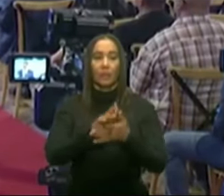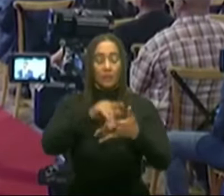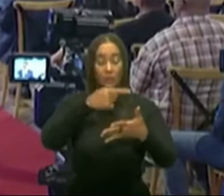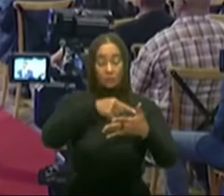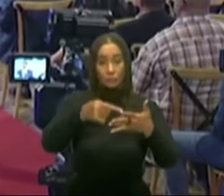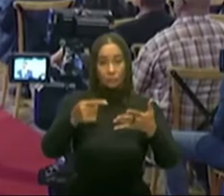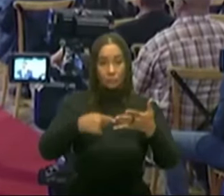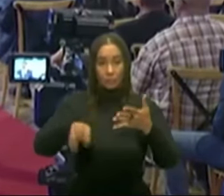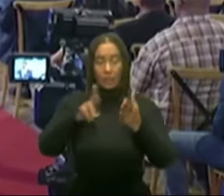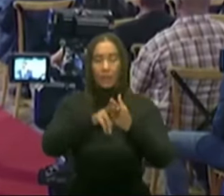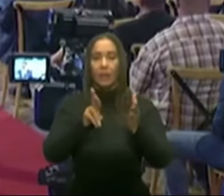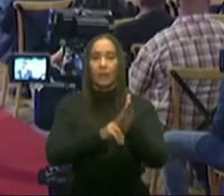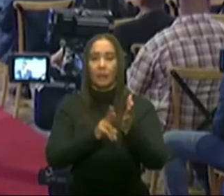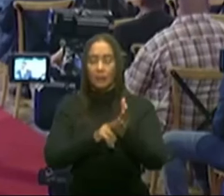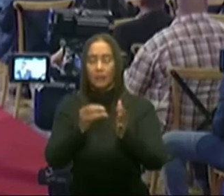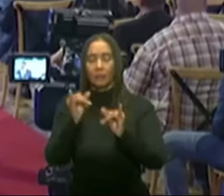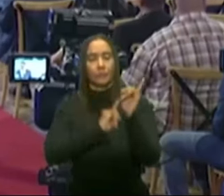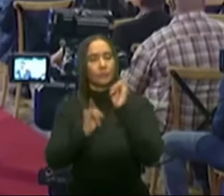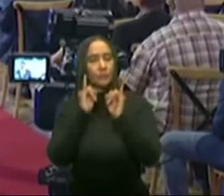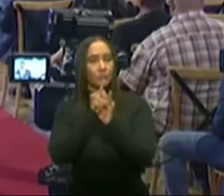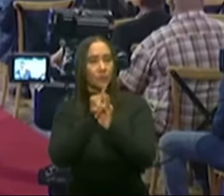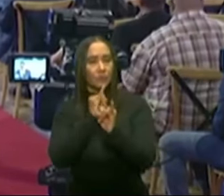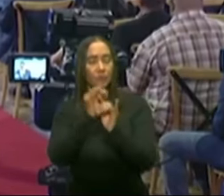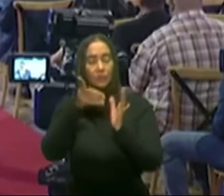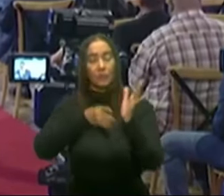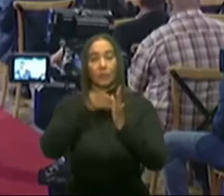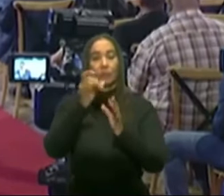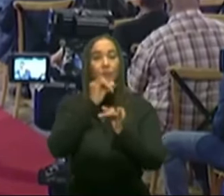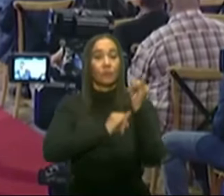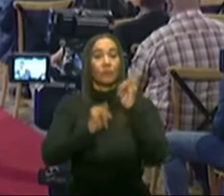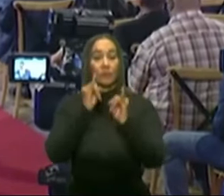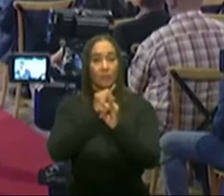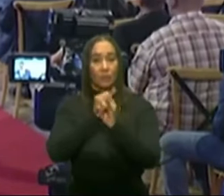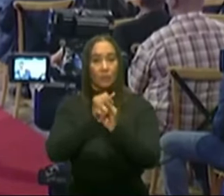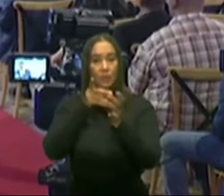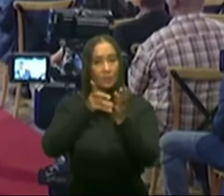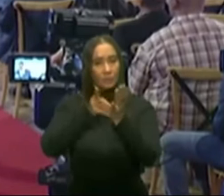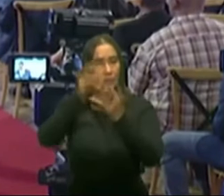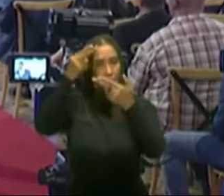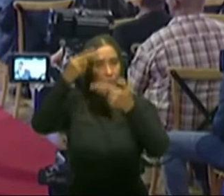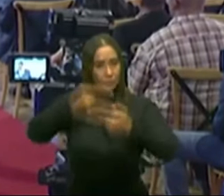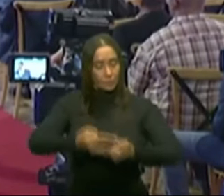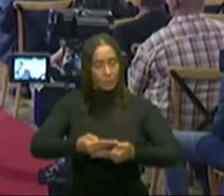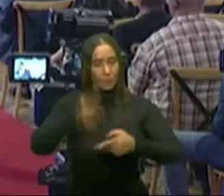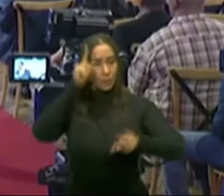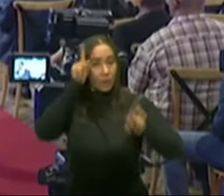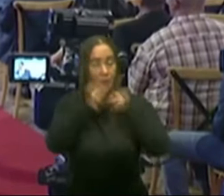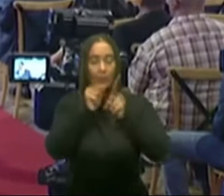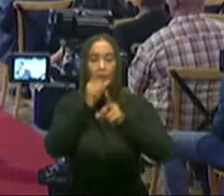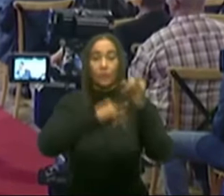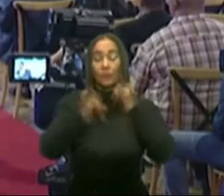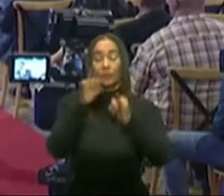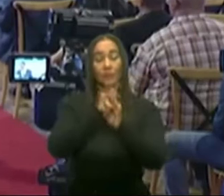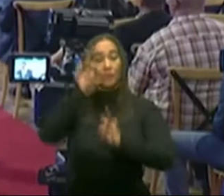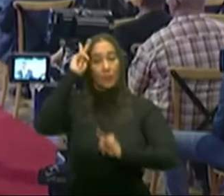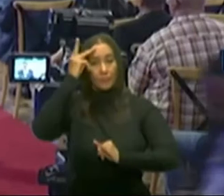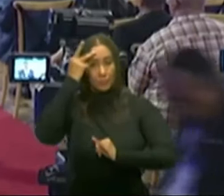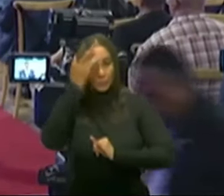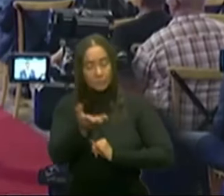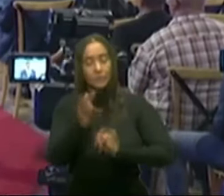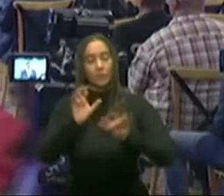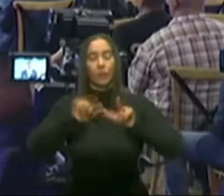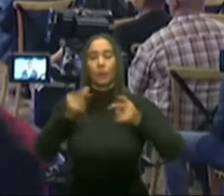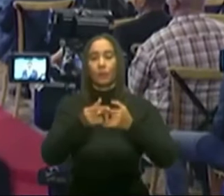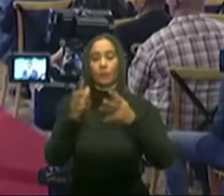estándares de los tratados internacionales, del derecho internacional de los derechos humanos, el Pacto Internacional de los Derechos Civiles y Políticos, la